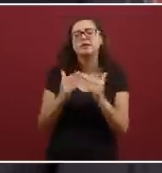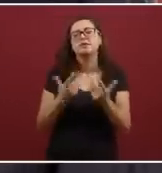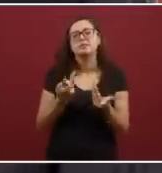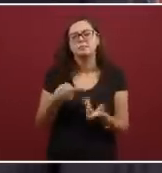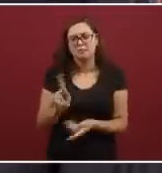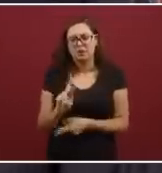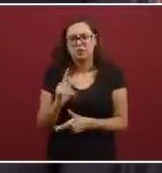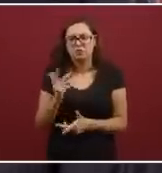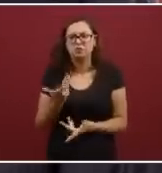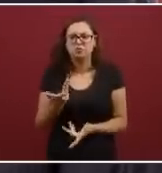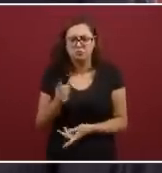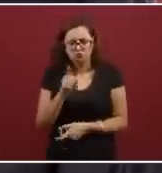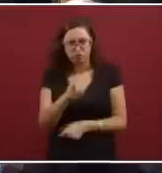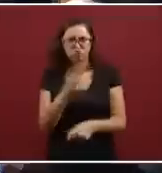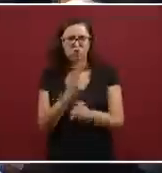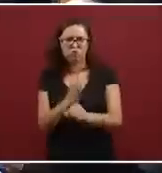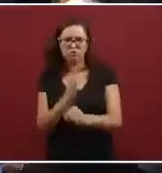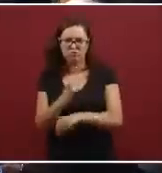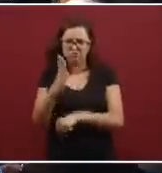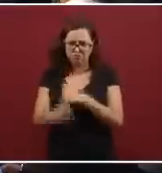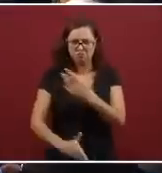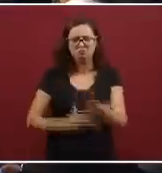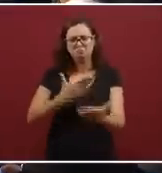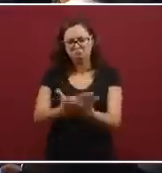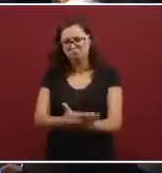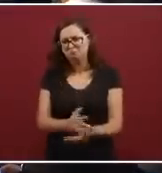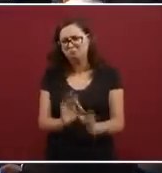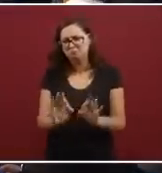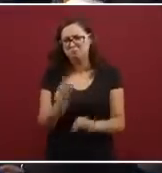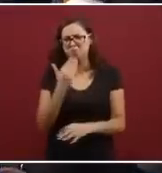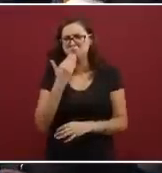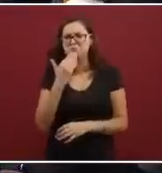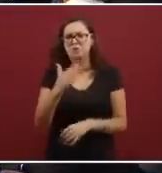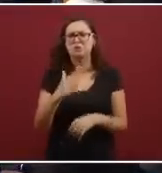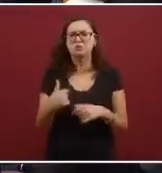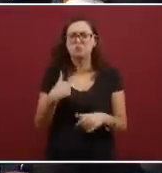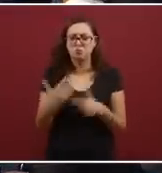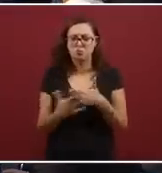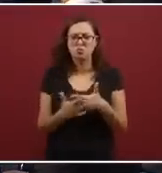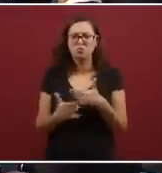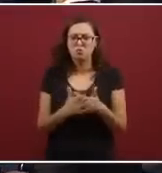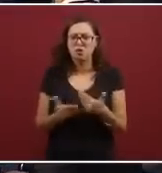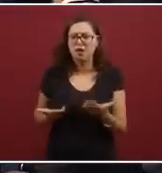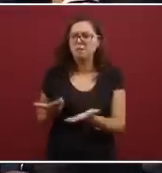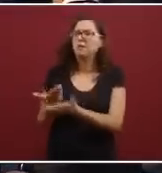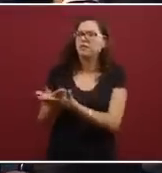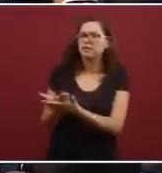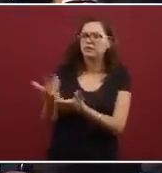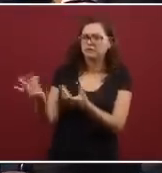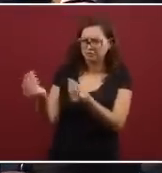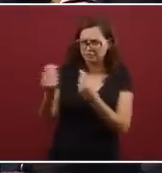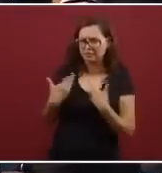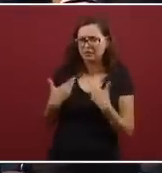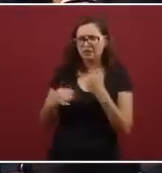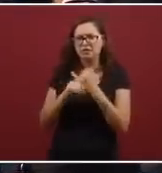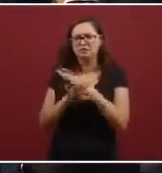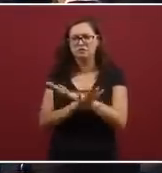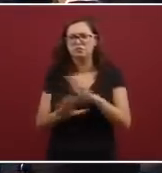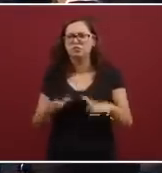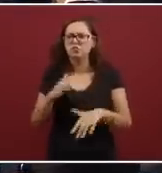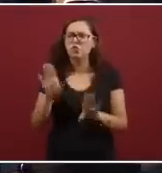bien que lo estás planteando, porque voy a pedir un reporte sobre el avance